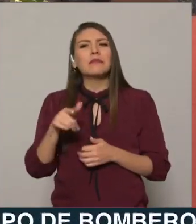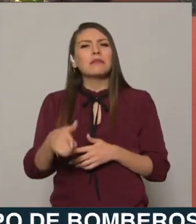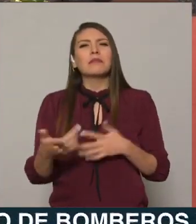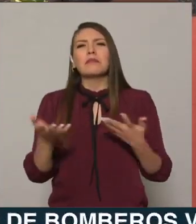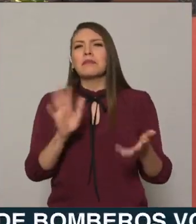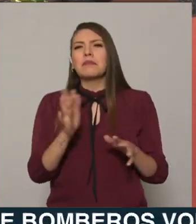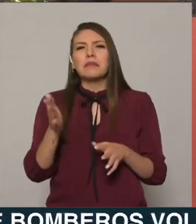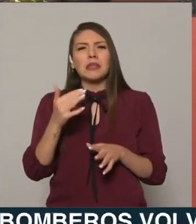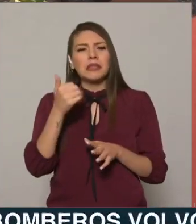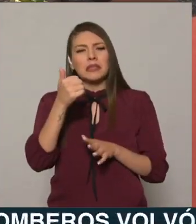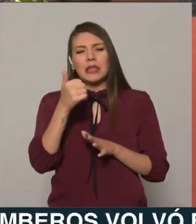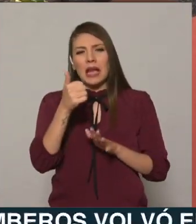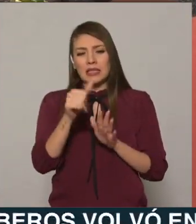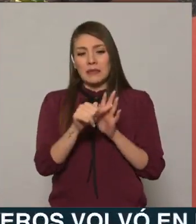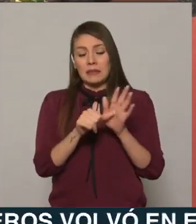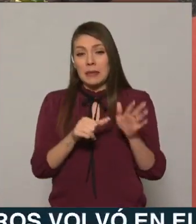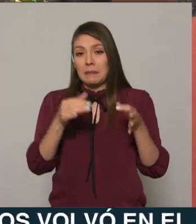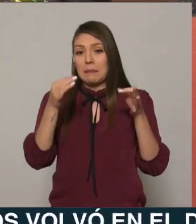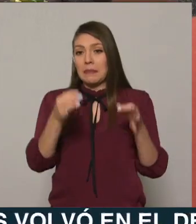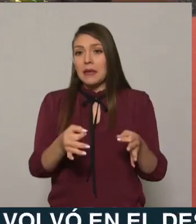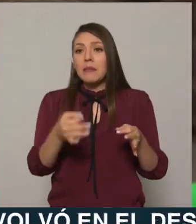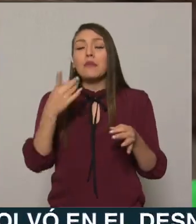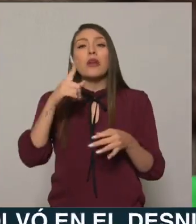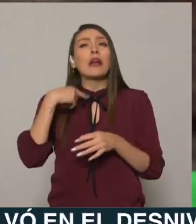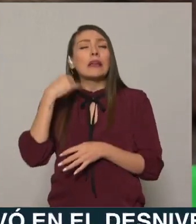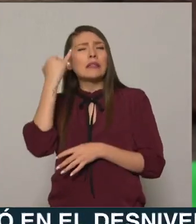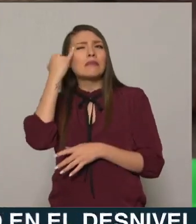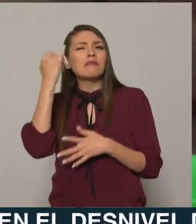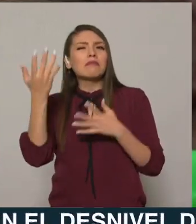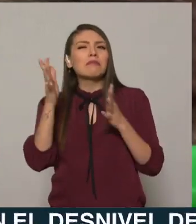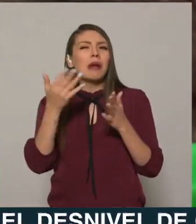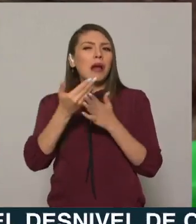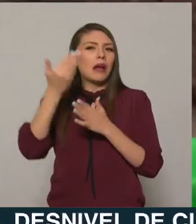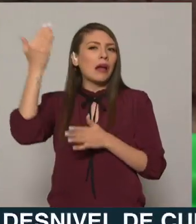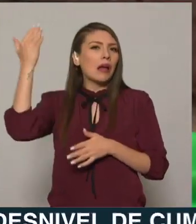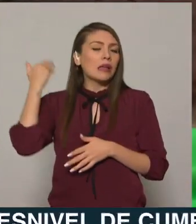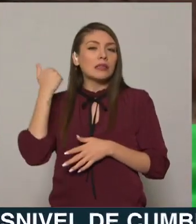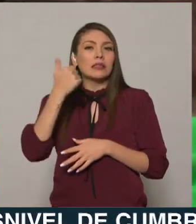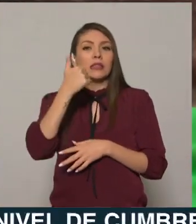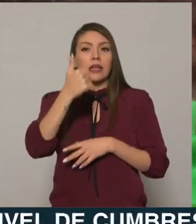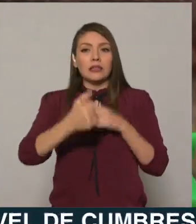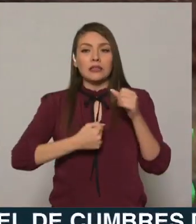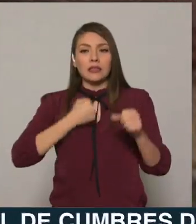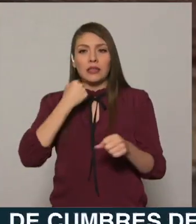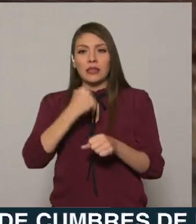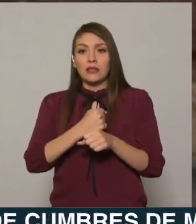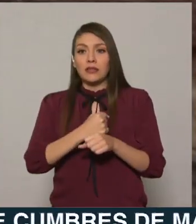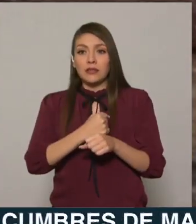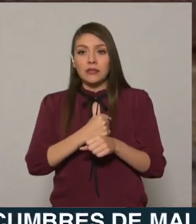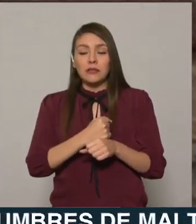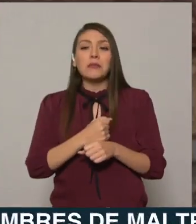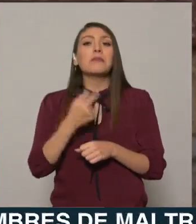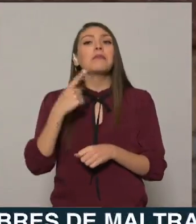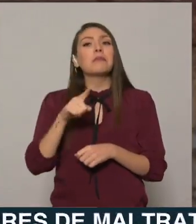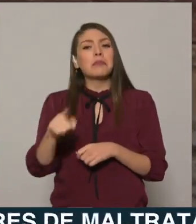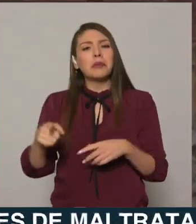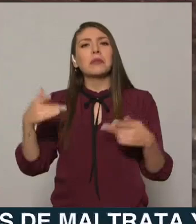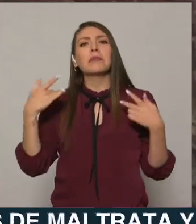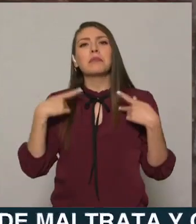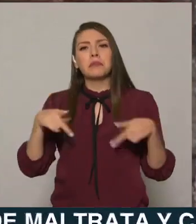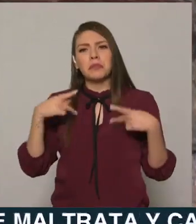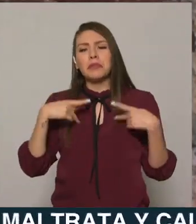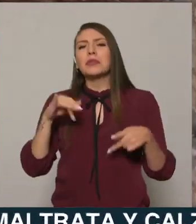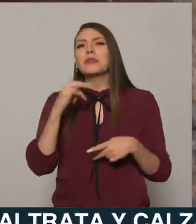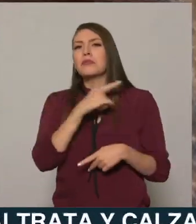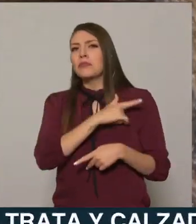6 años que se me había ocurrido. Afortunadamente en las redes sociales va muy bien, a la gente le ha gustado mucho,